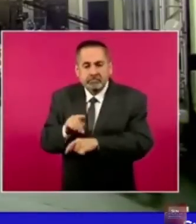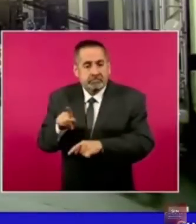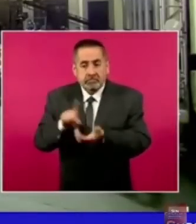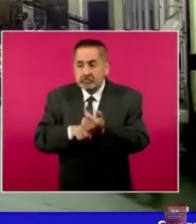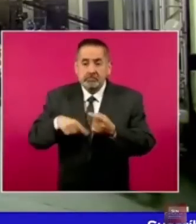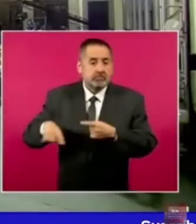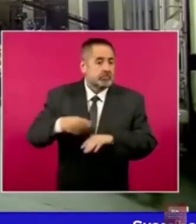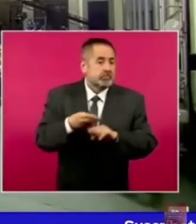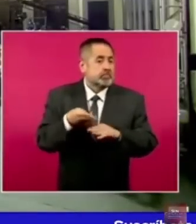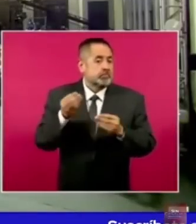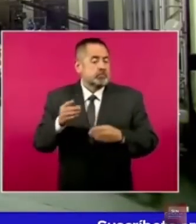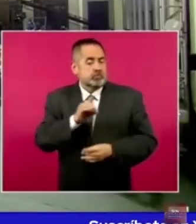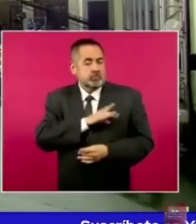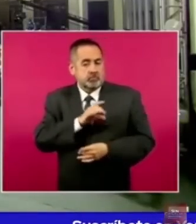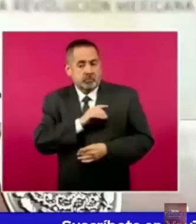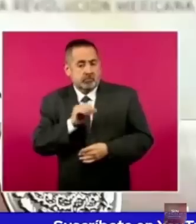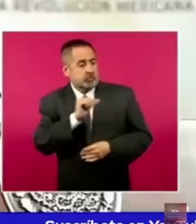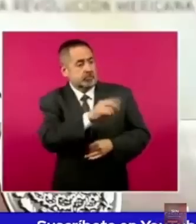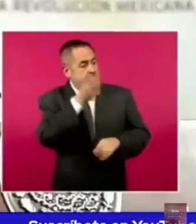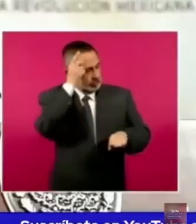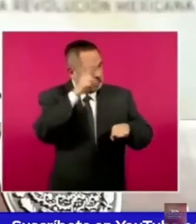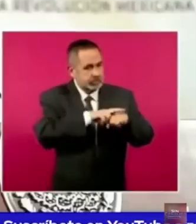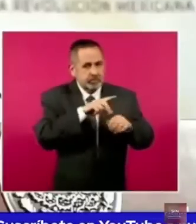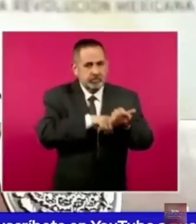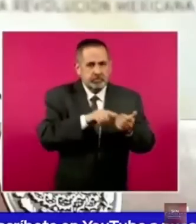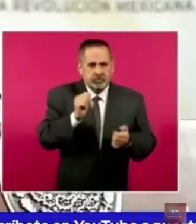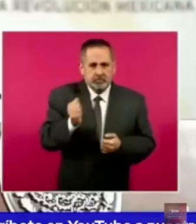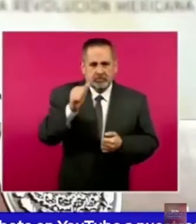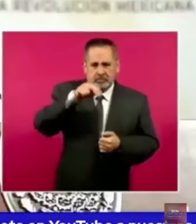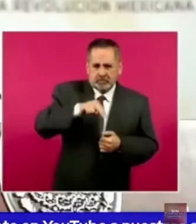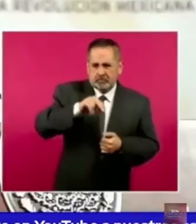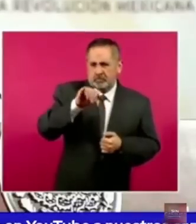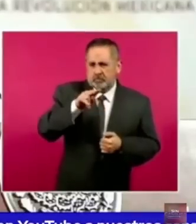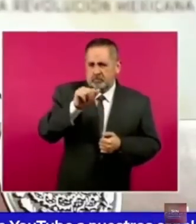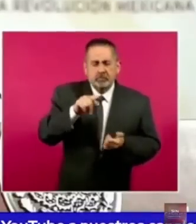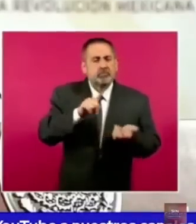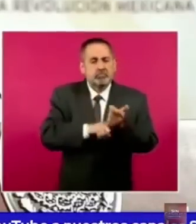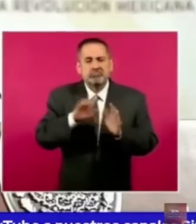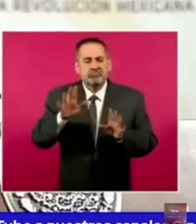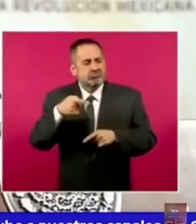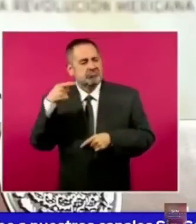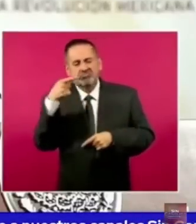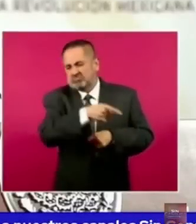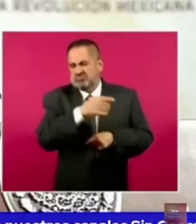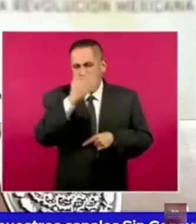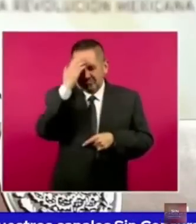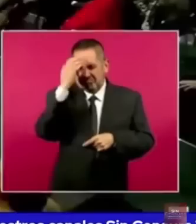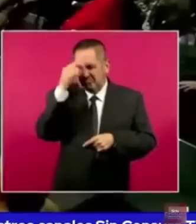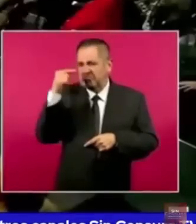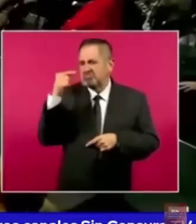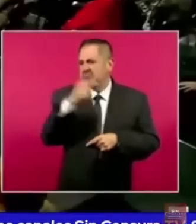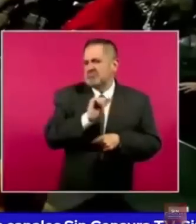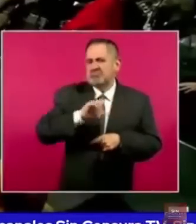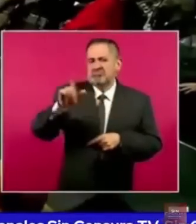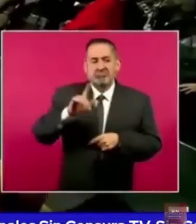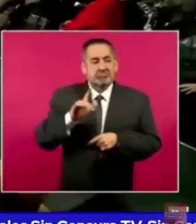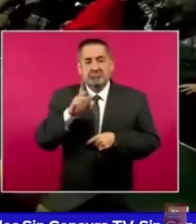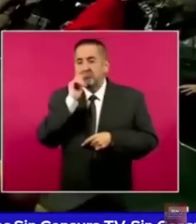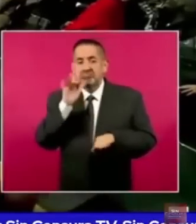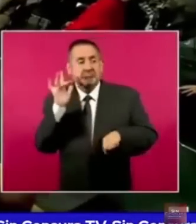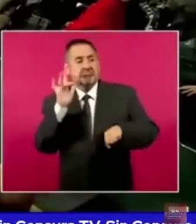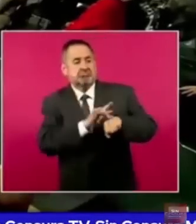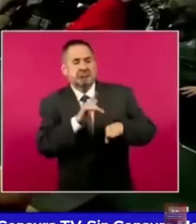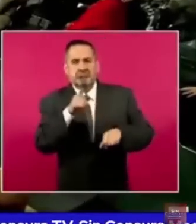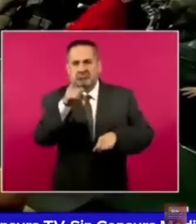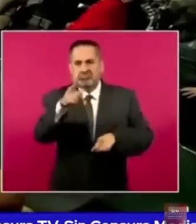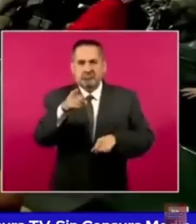Hay mucho miedo a la directora San Juana Martínez porque ya se ha considerado como una de las funcionarias intocables en